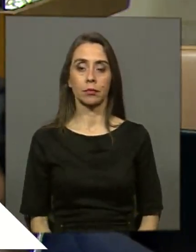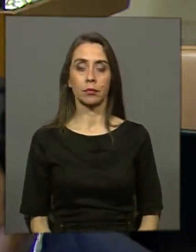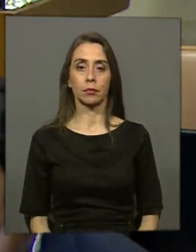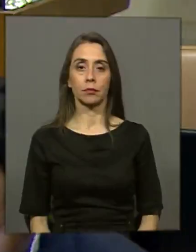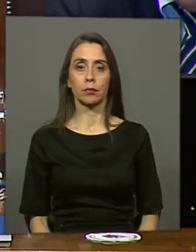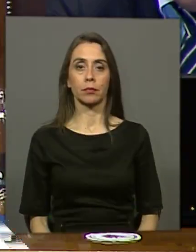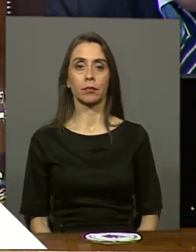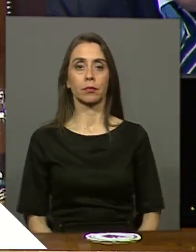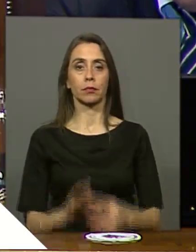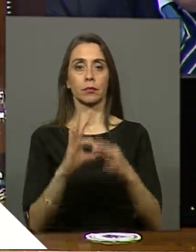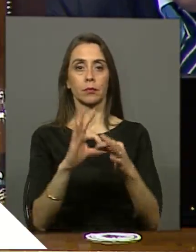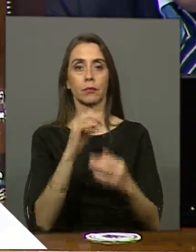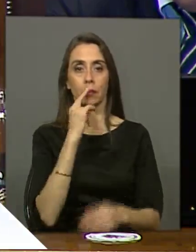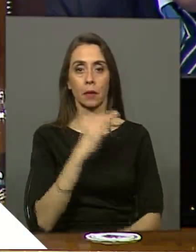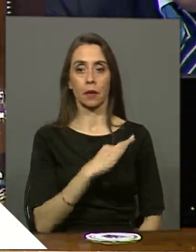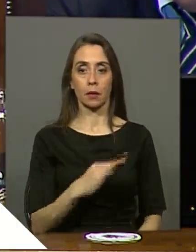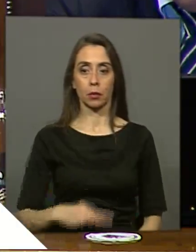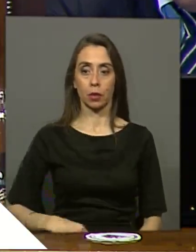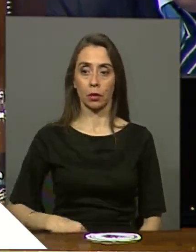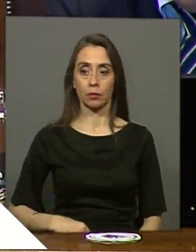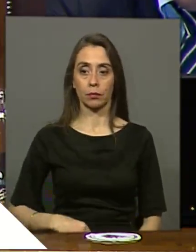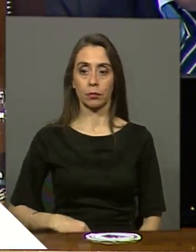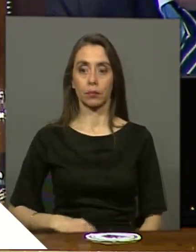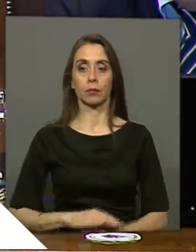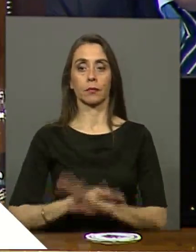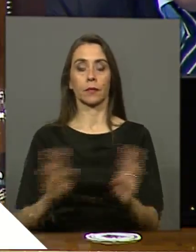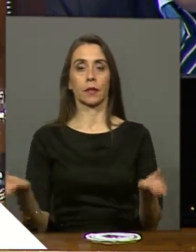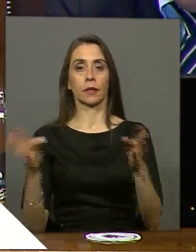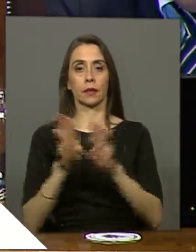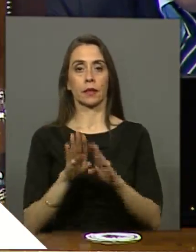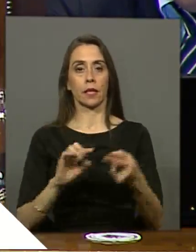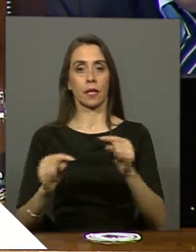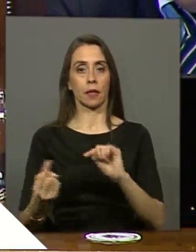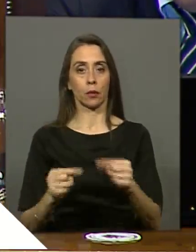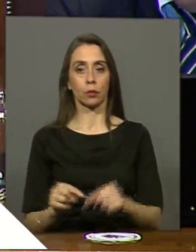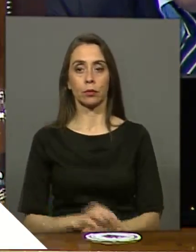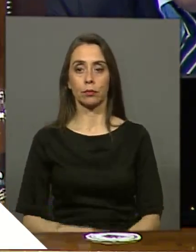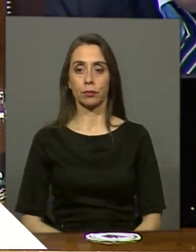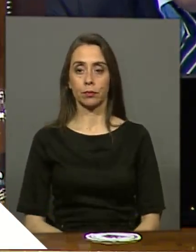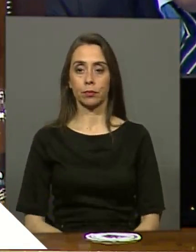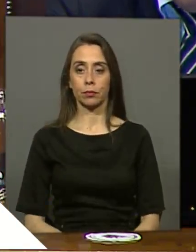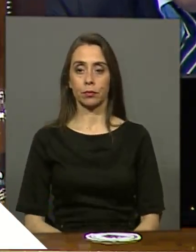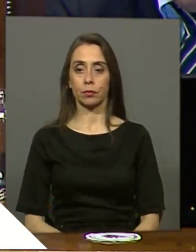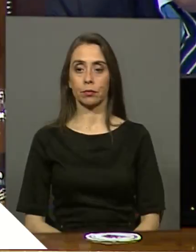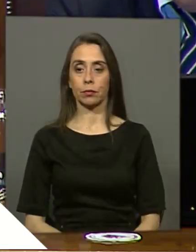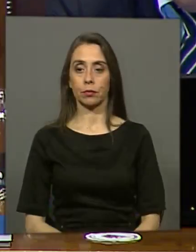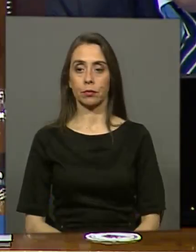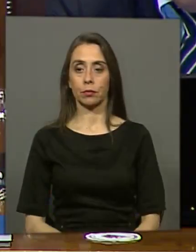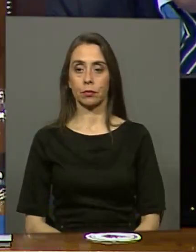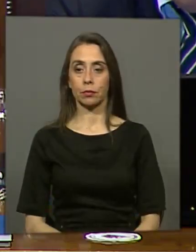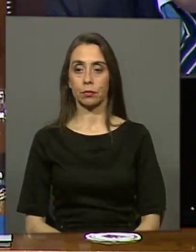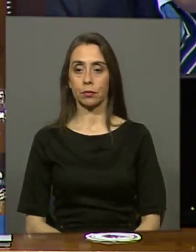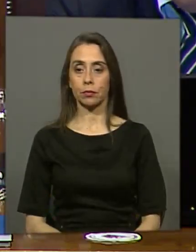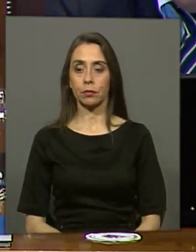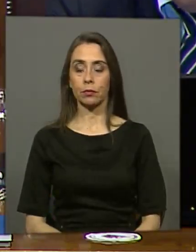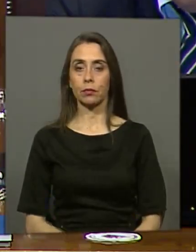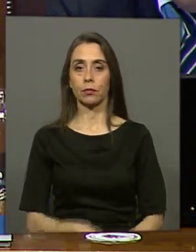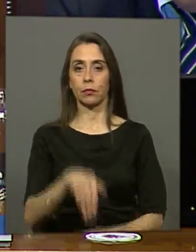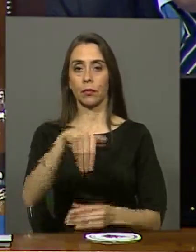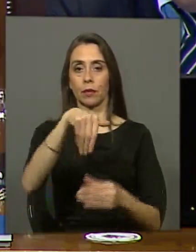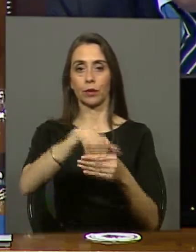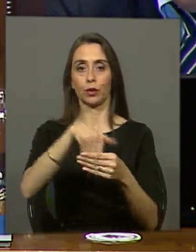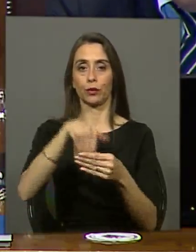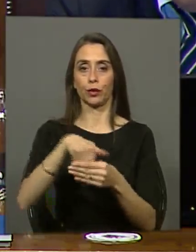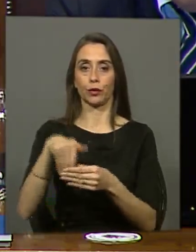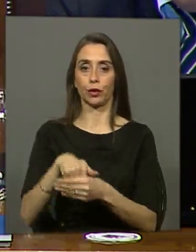gracias diputado declaramos cerrado el debate vamos a proceder a las votaciones